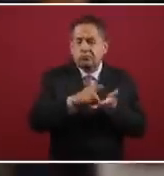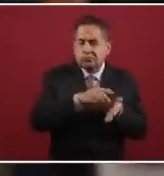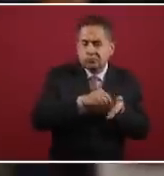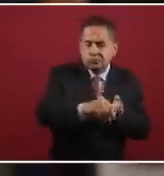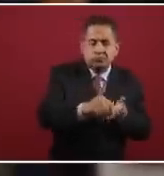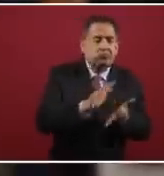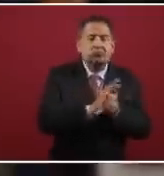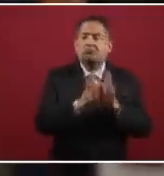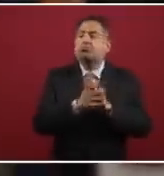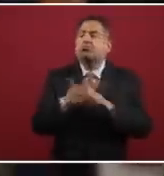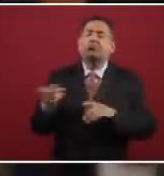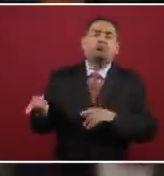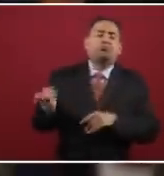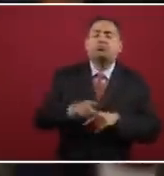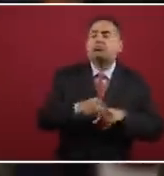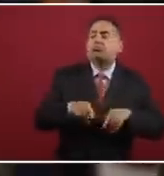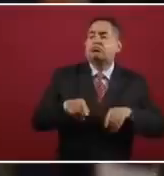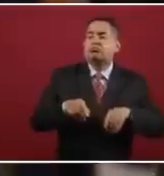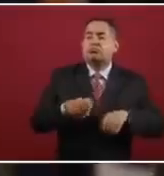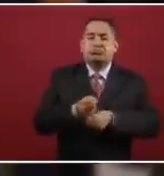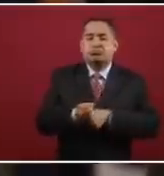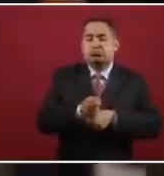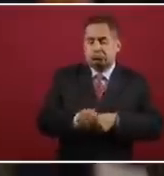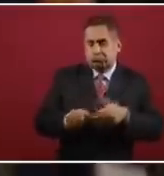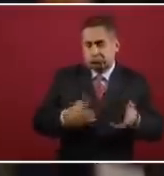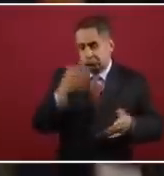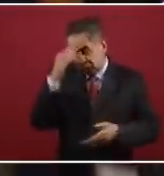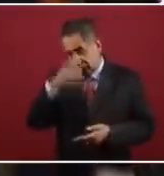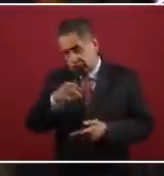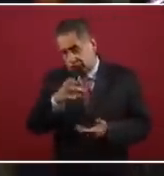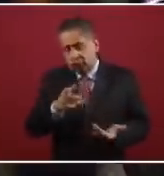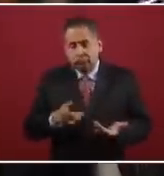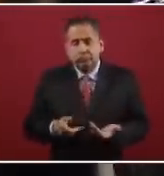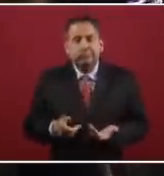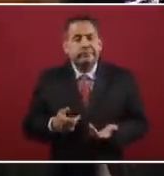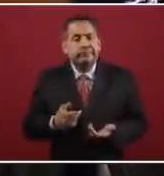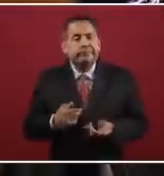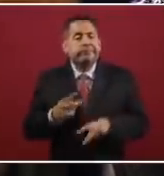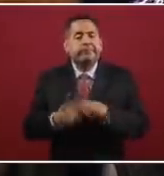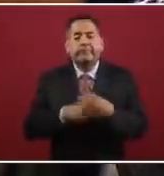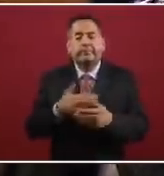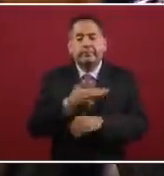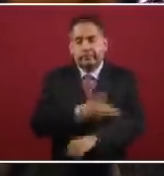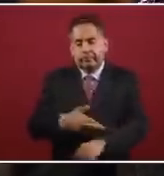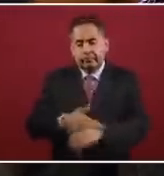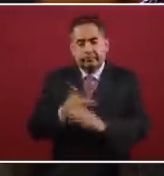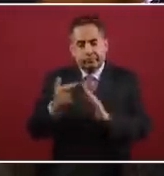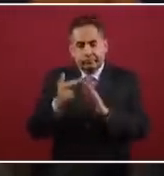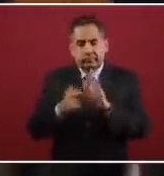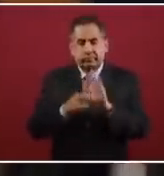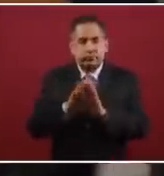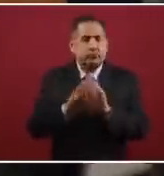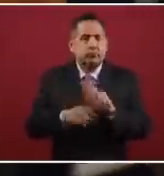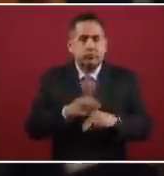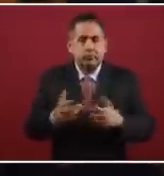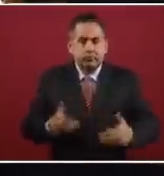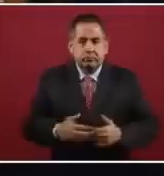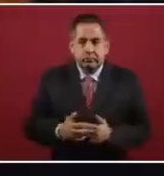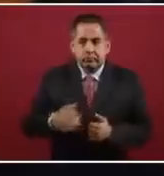grupos criminales. Entonces, no sé si usted está enterado qué medidas se pueden tomar al respecto y